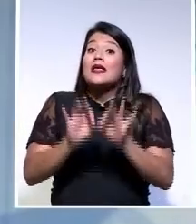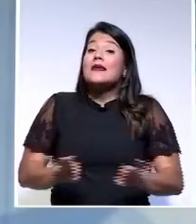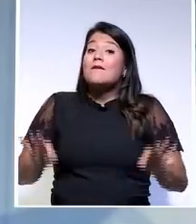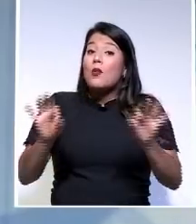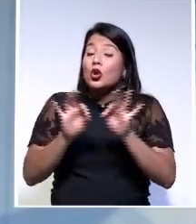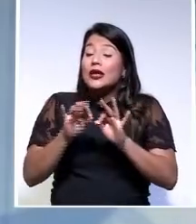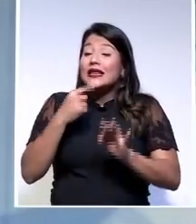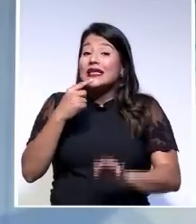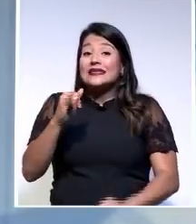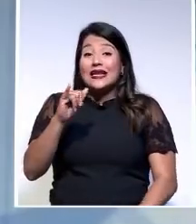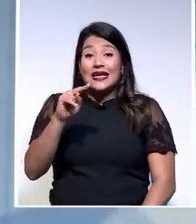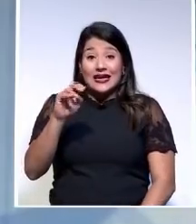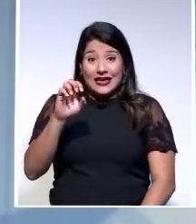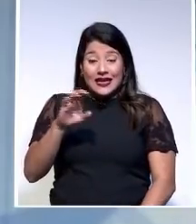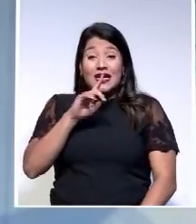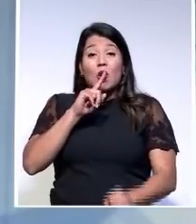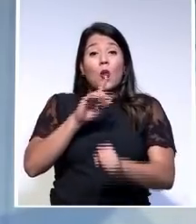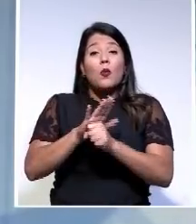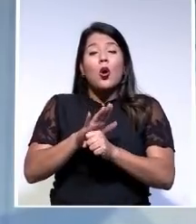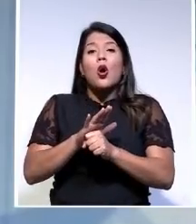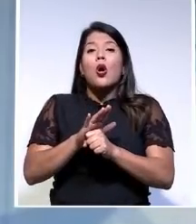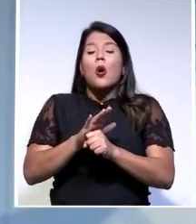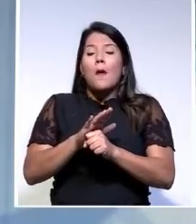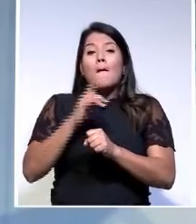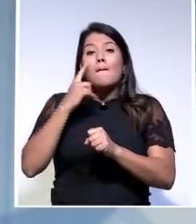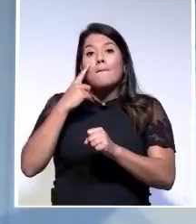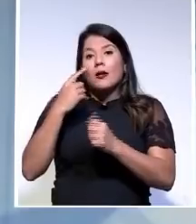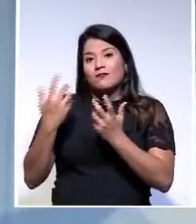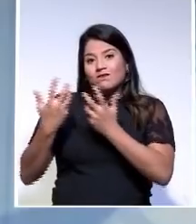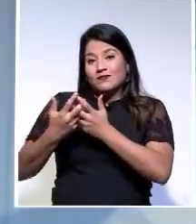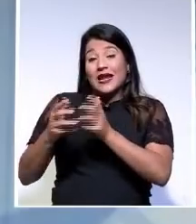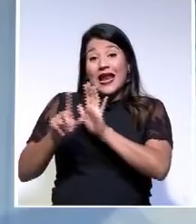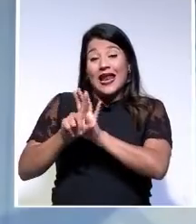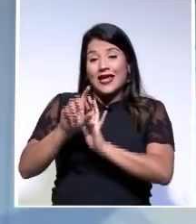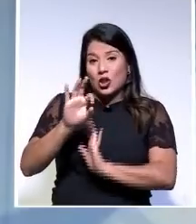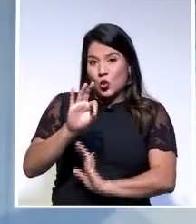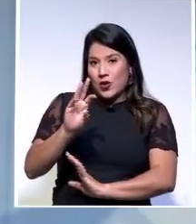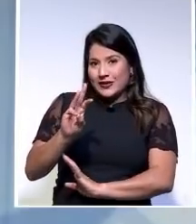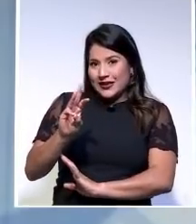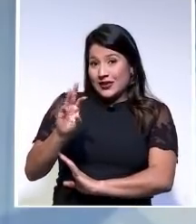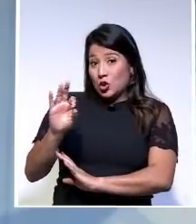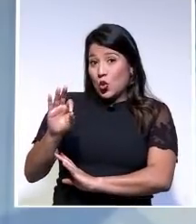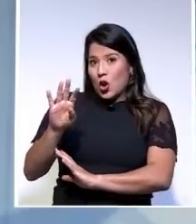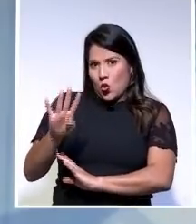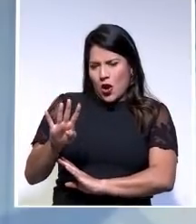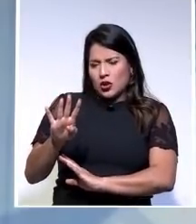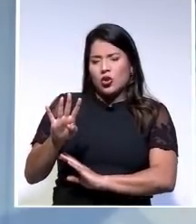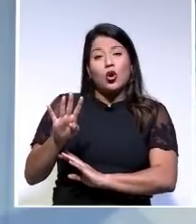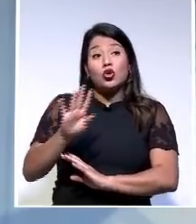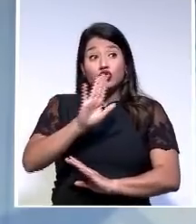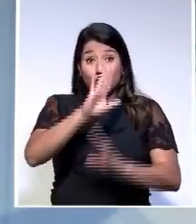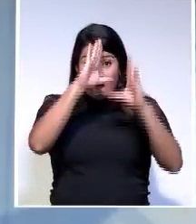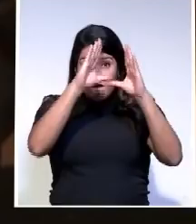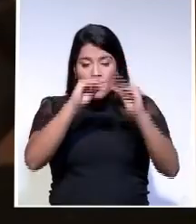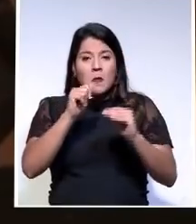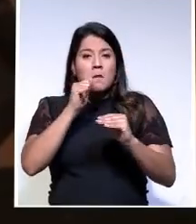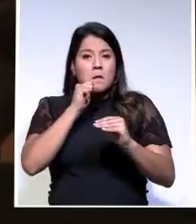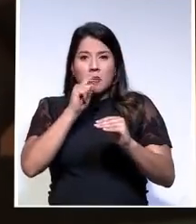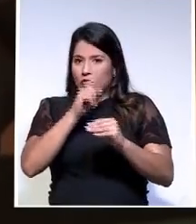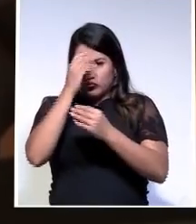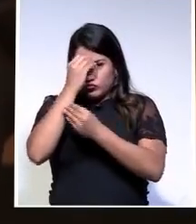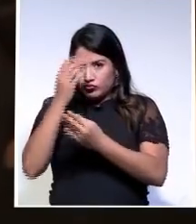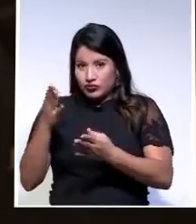INEC se compromete, atendiendo a la ley 9694, a mantener la confiabilidad de la información.